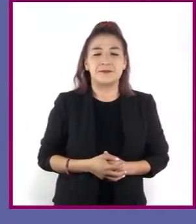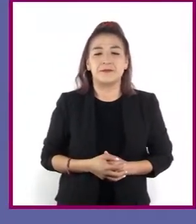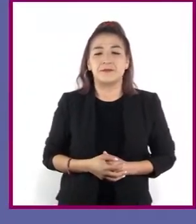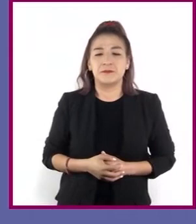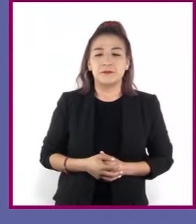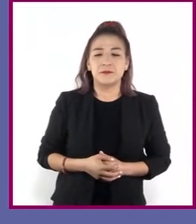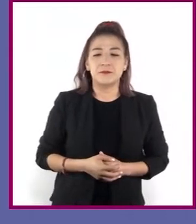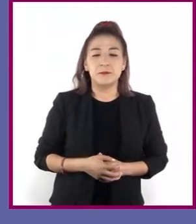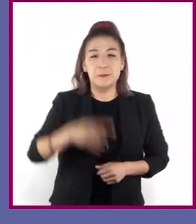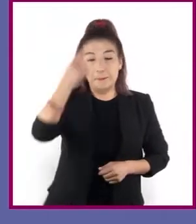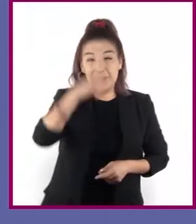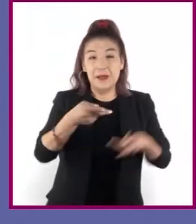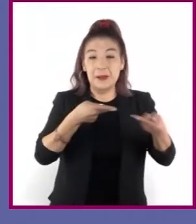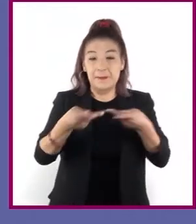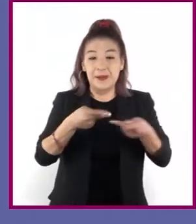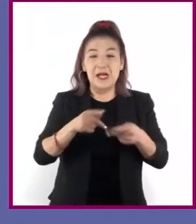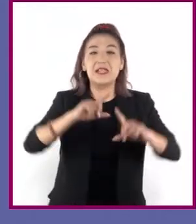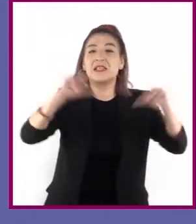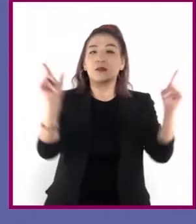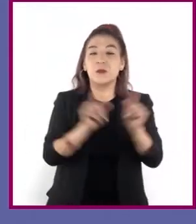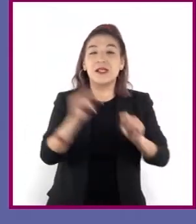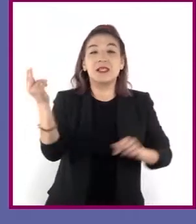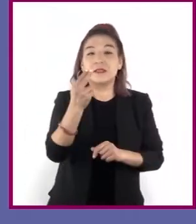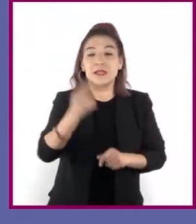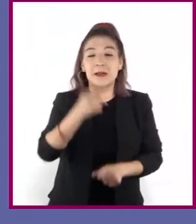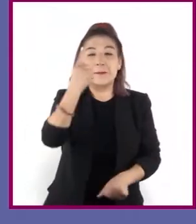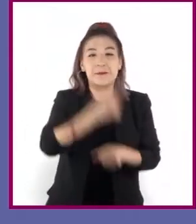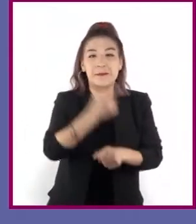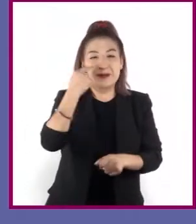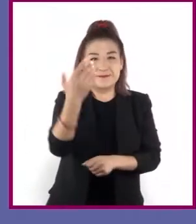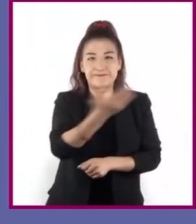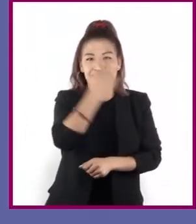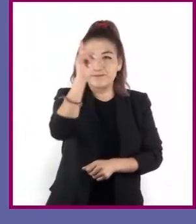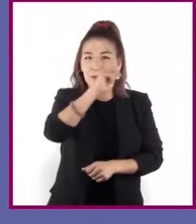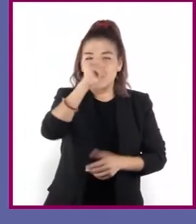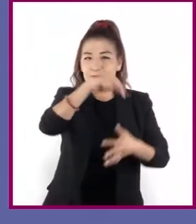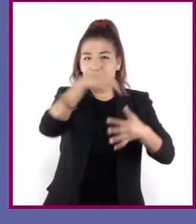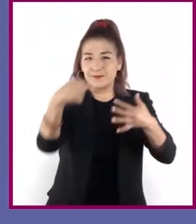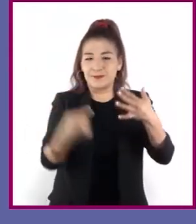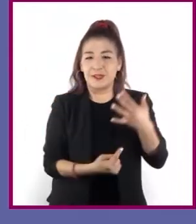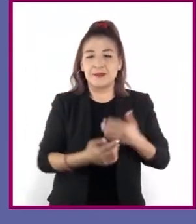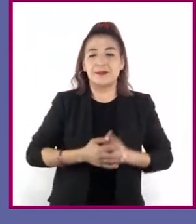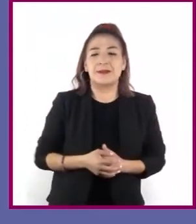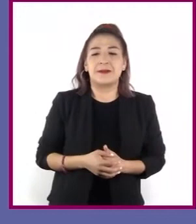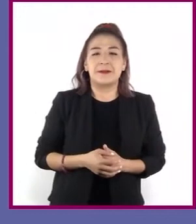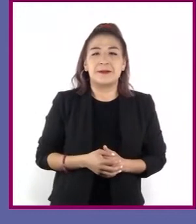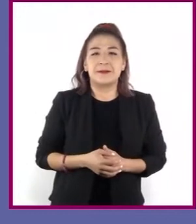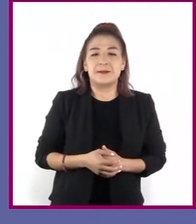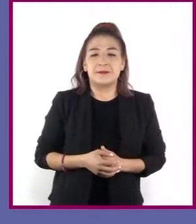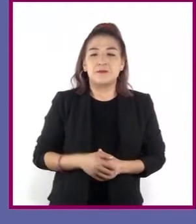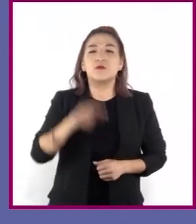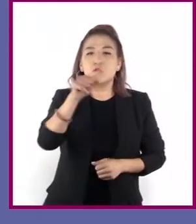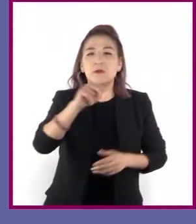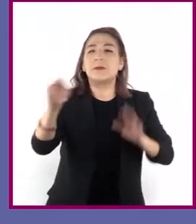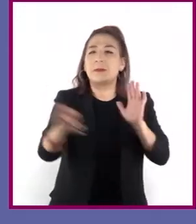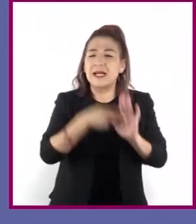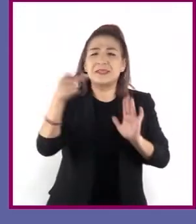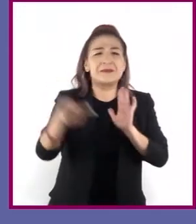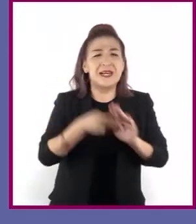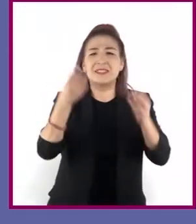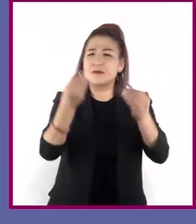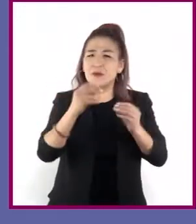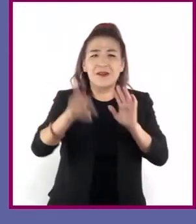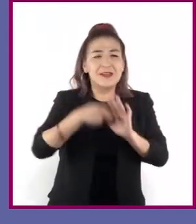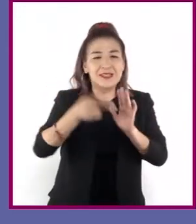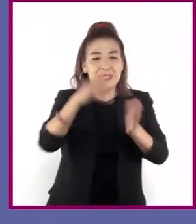Para elaborar un resumen es necesario considerar las siguientes sugerencias. Hacer varias lecturas del texto